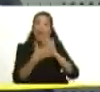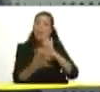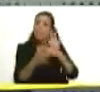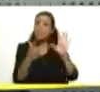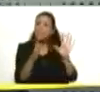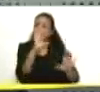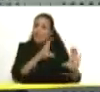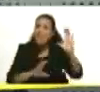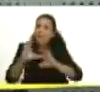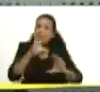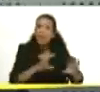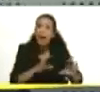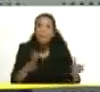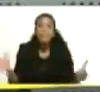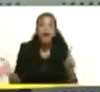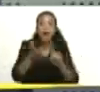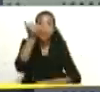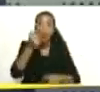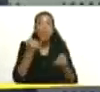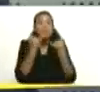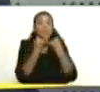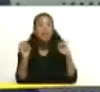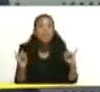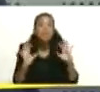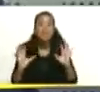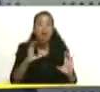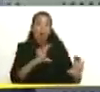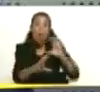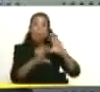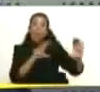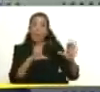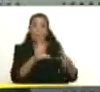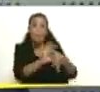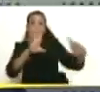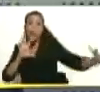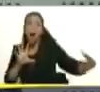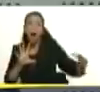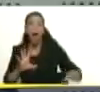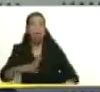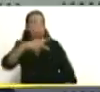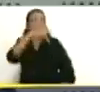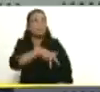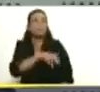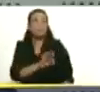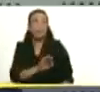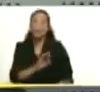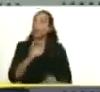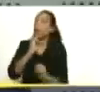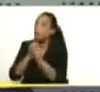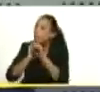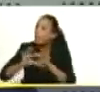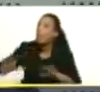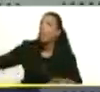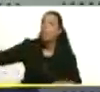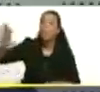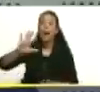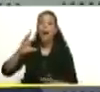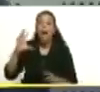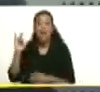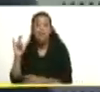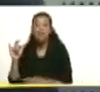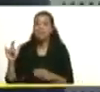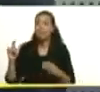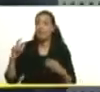tecnología para lograr la independencia comunicacional en el fenómeno del Internet y de las redes